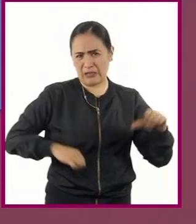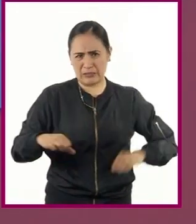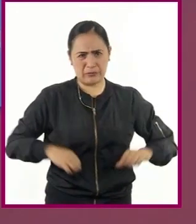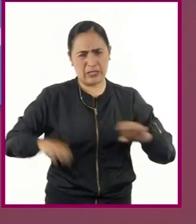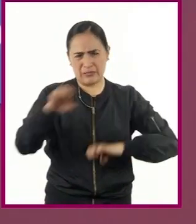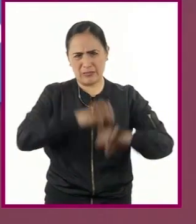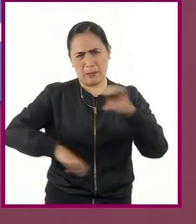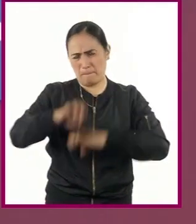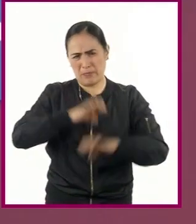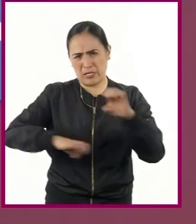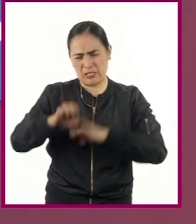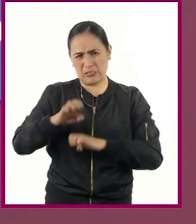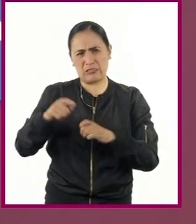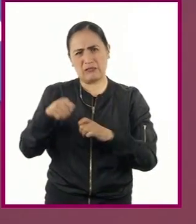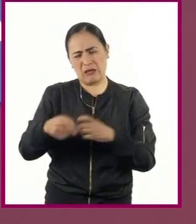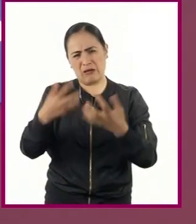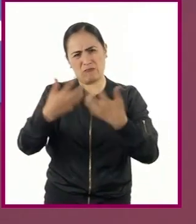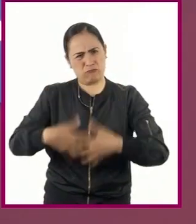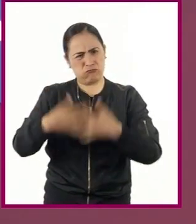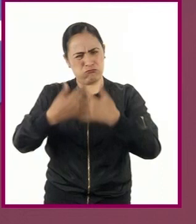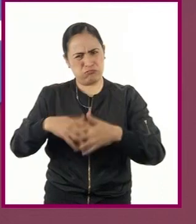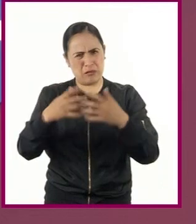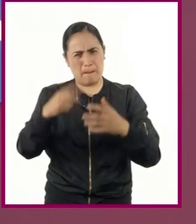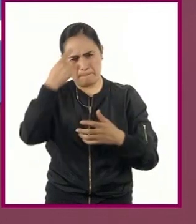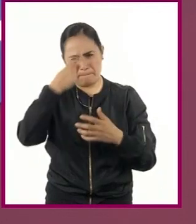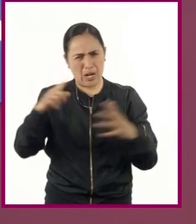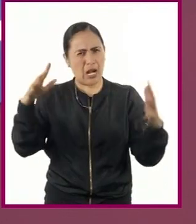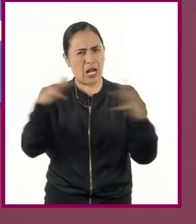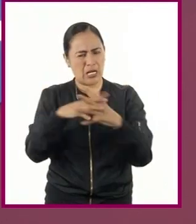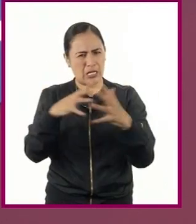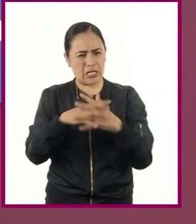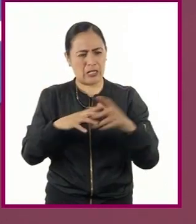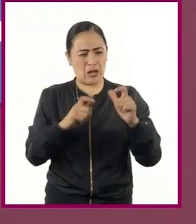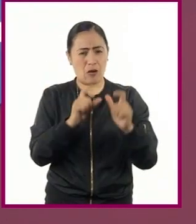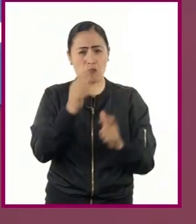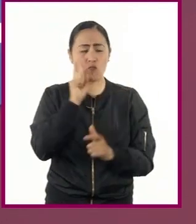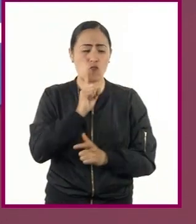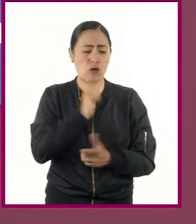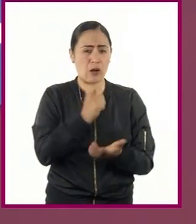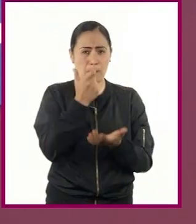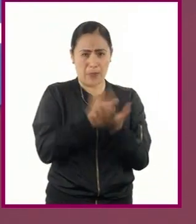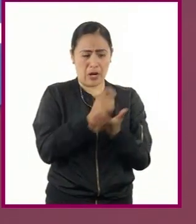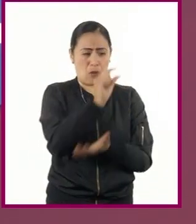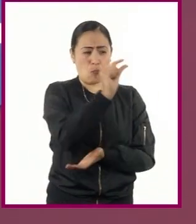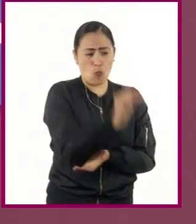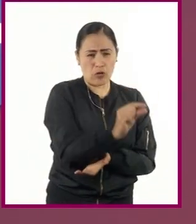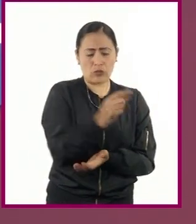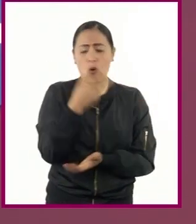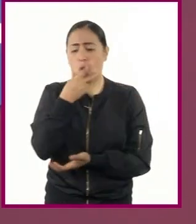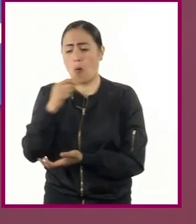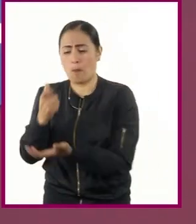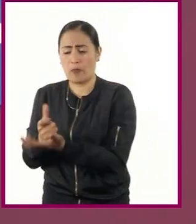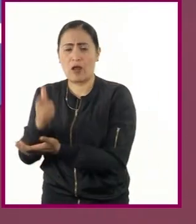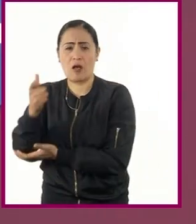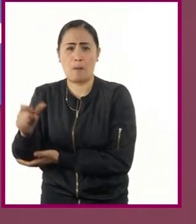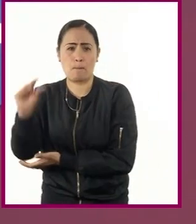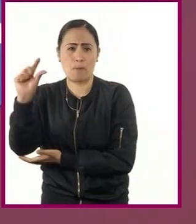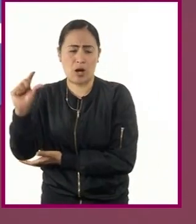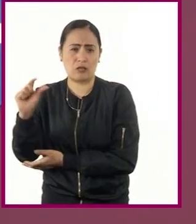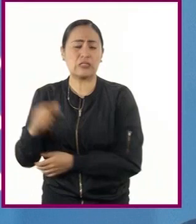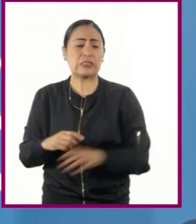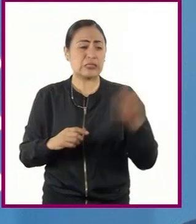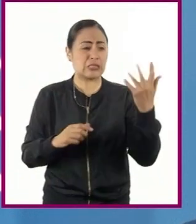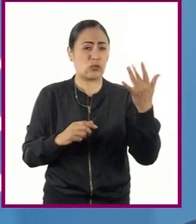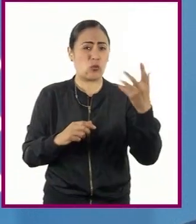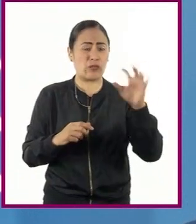productivas tradicionales y en la industria de guerra eran menores a la de los hombres, a veces del 50%